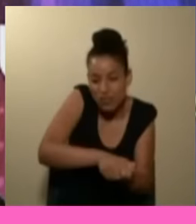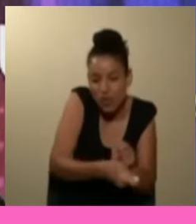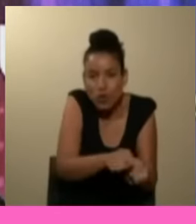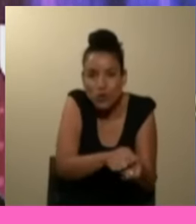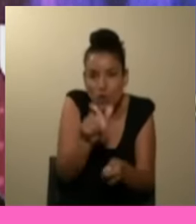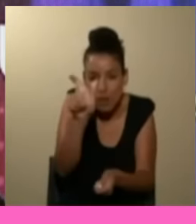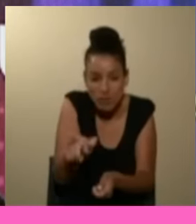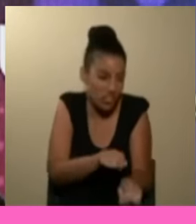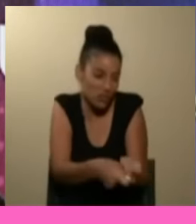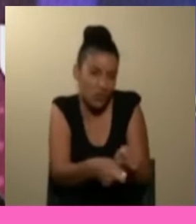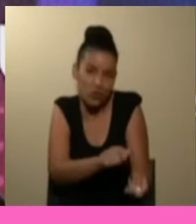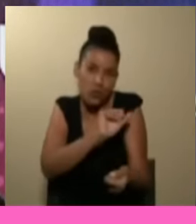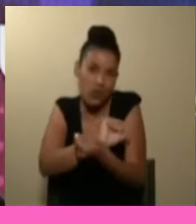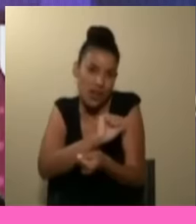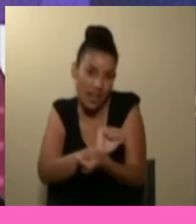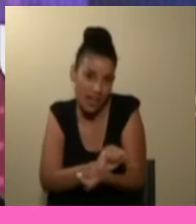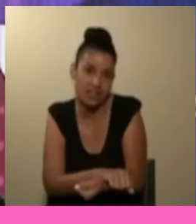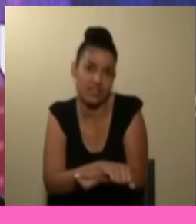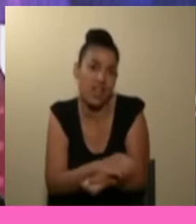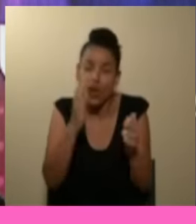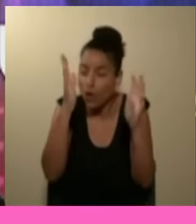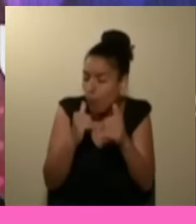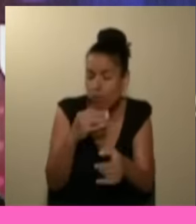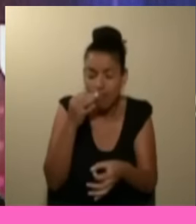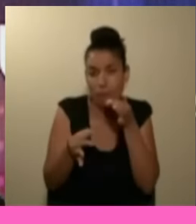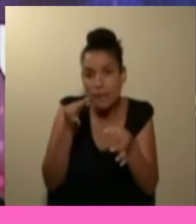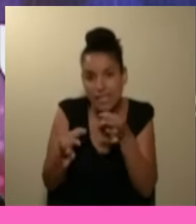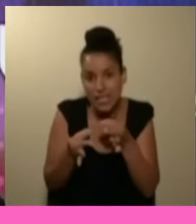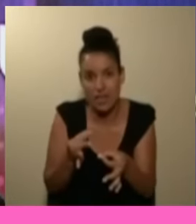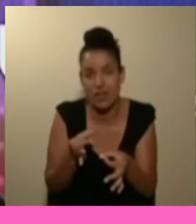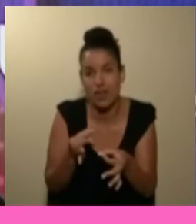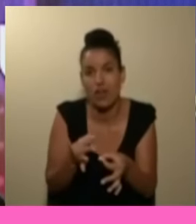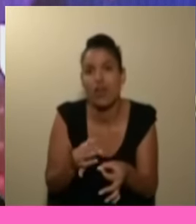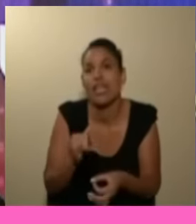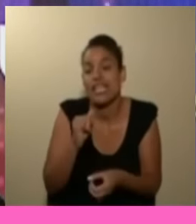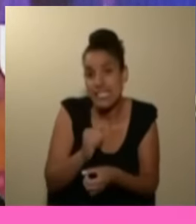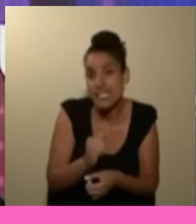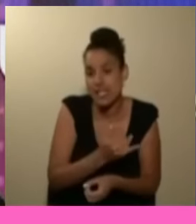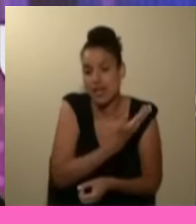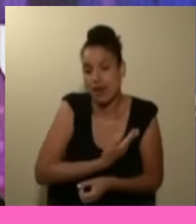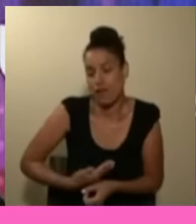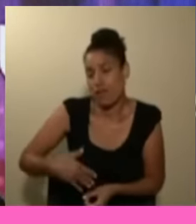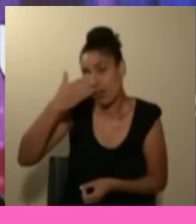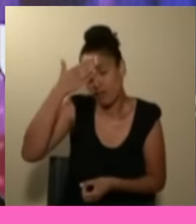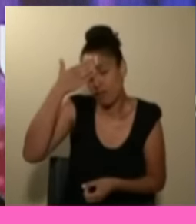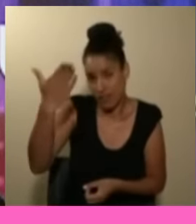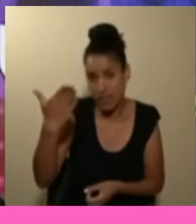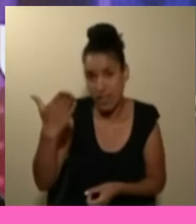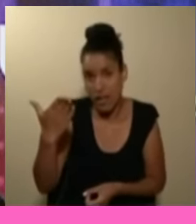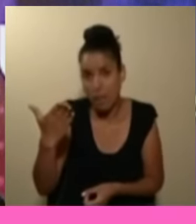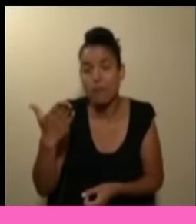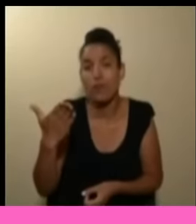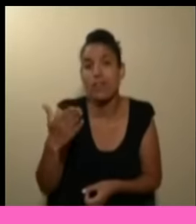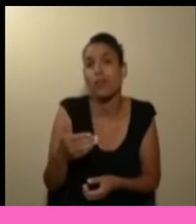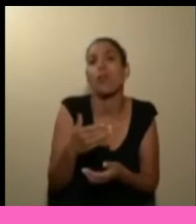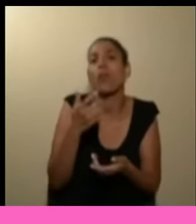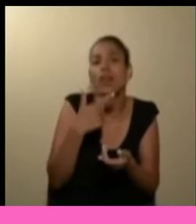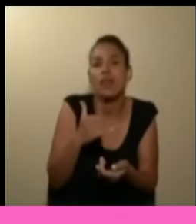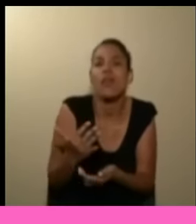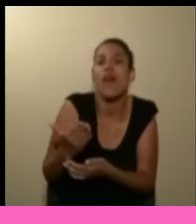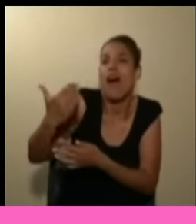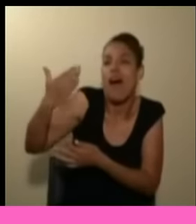respaldo policial, ahí sí reivindico lo que se hizo durante los gobiernos del Frente Amplio. Porque antes la policía salía